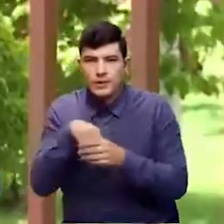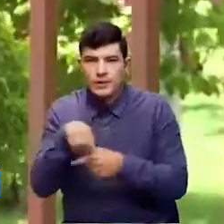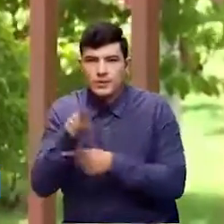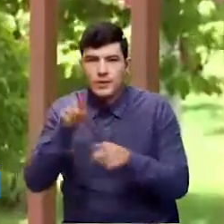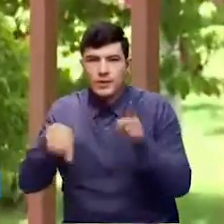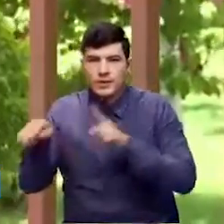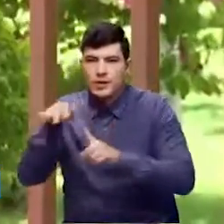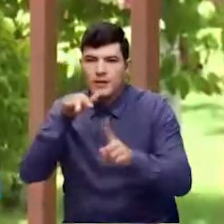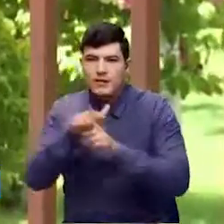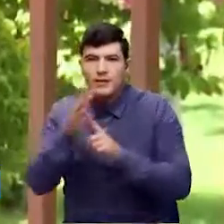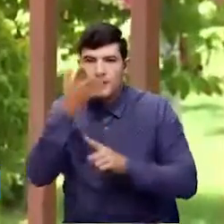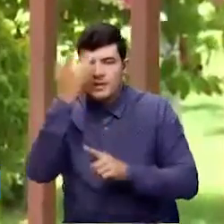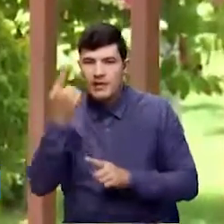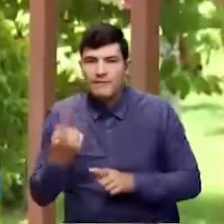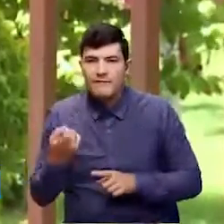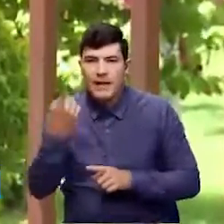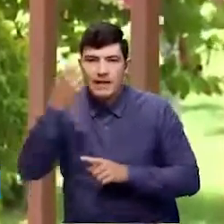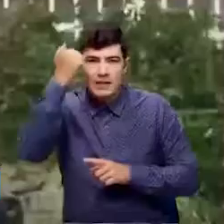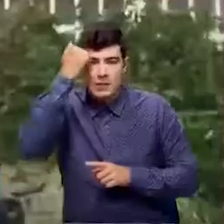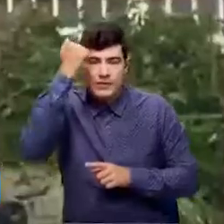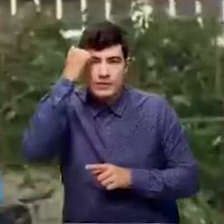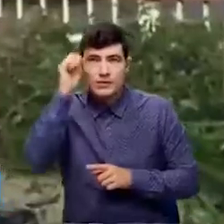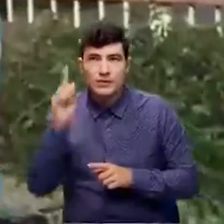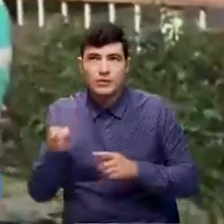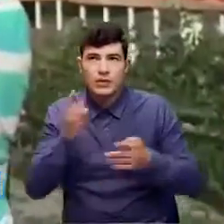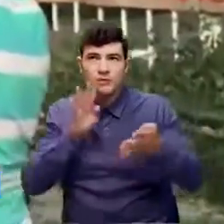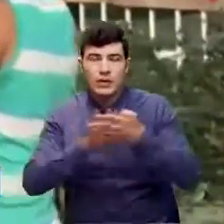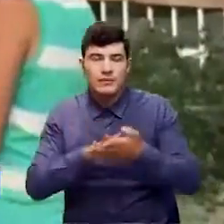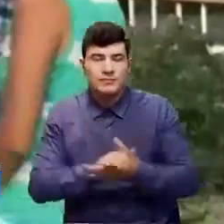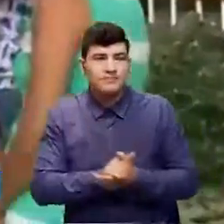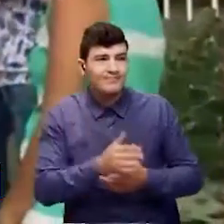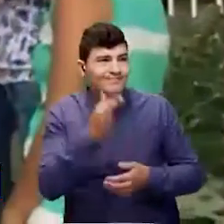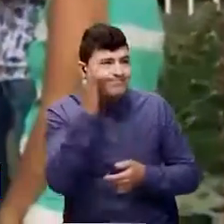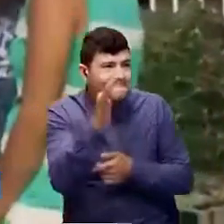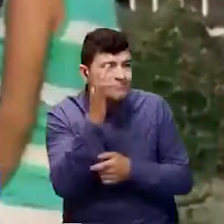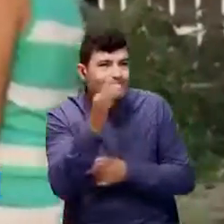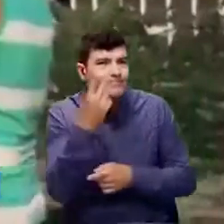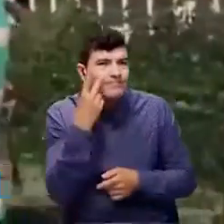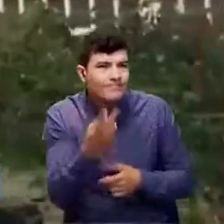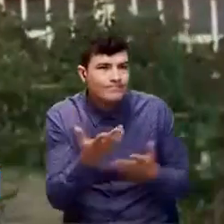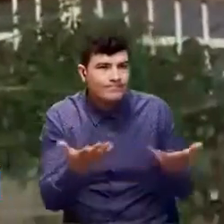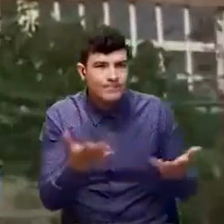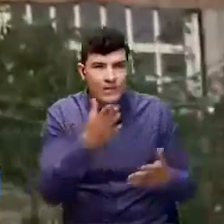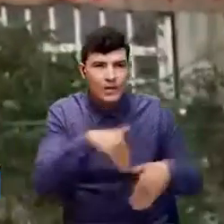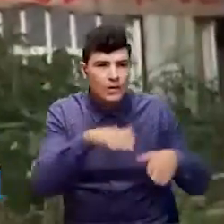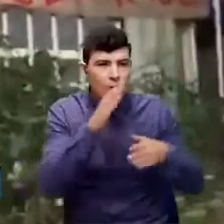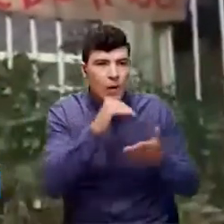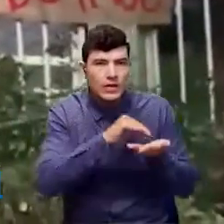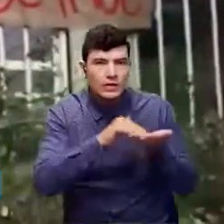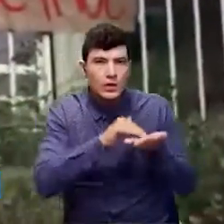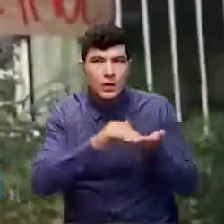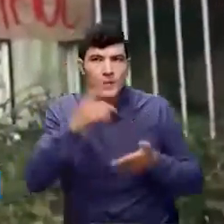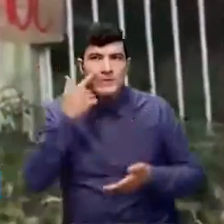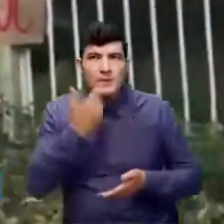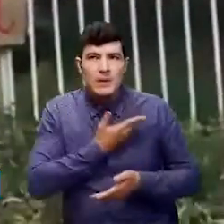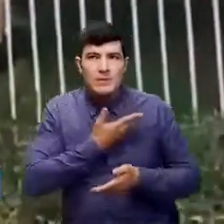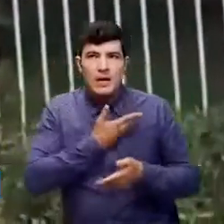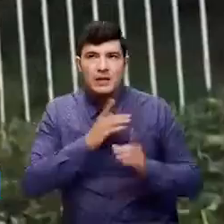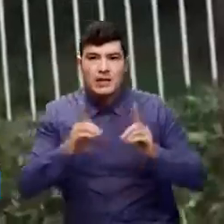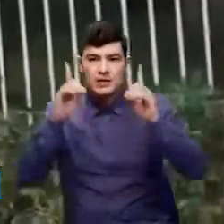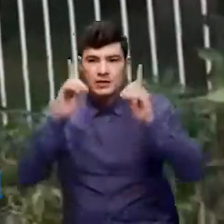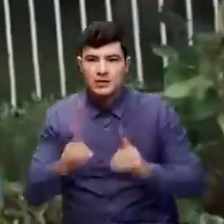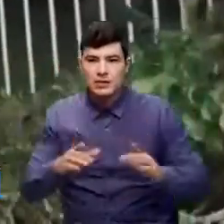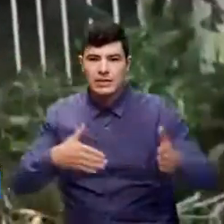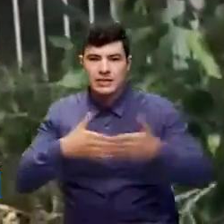perjudicados por la ausencia del docente de matemáticas al ser testigos del tiempo y la inexistencia de una solución padres de familia decidieron cerrar las